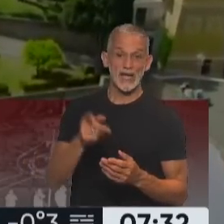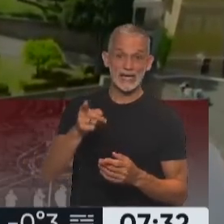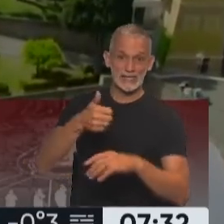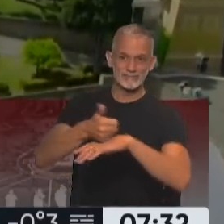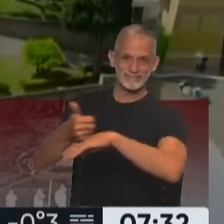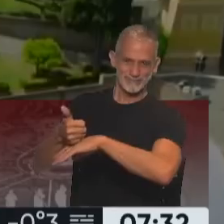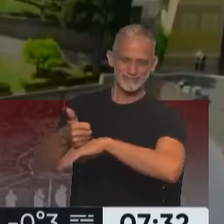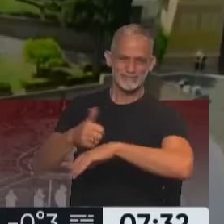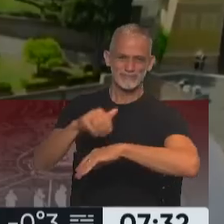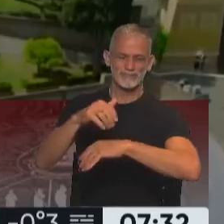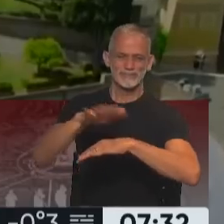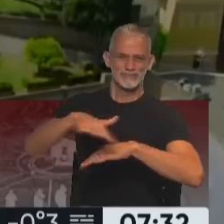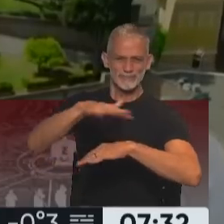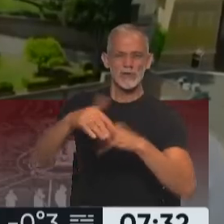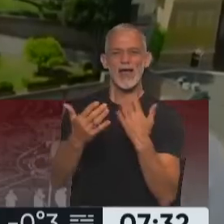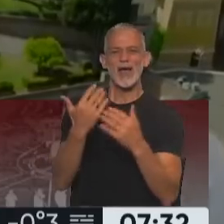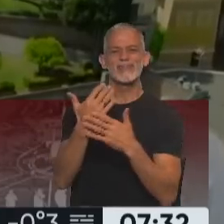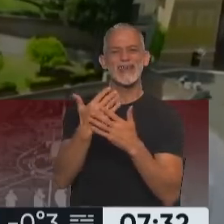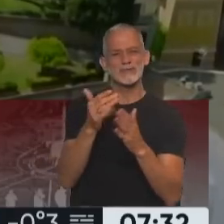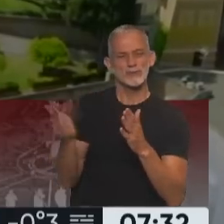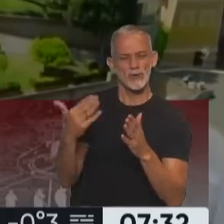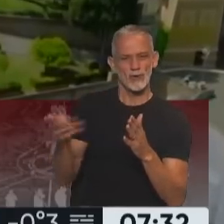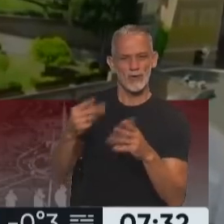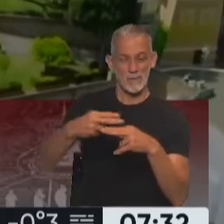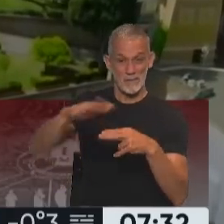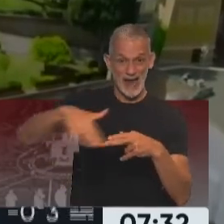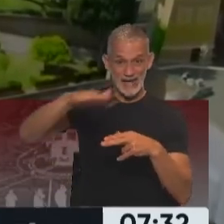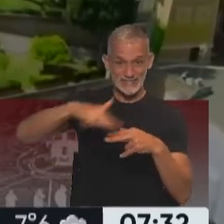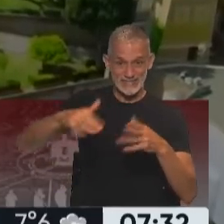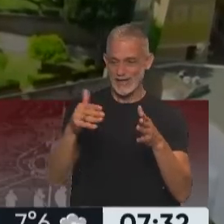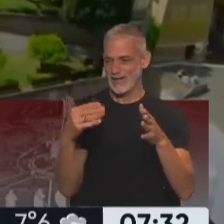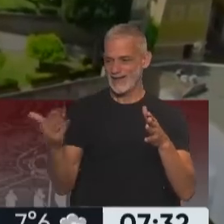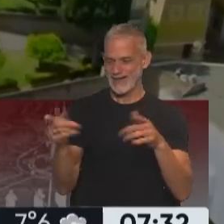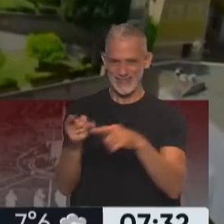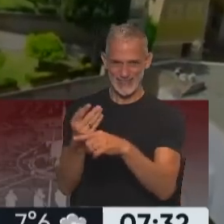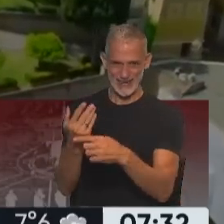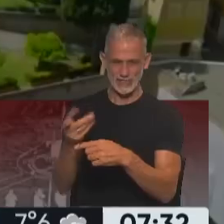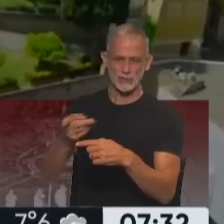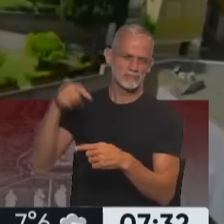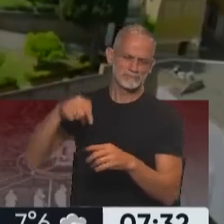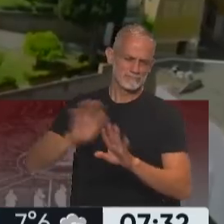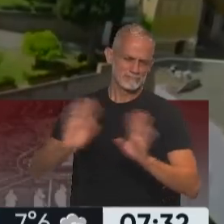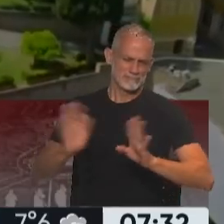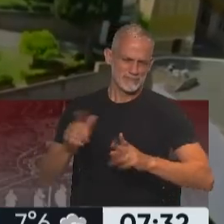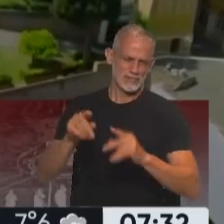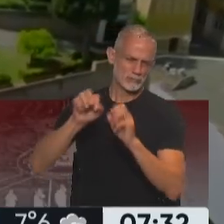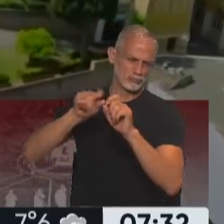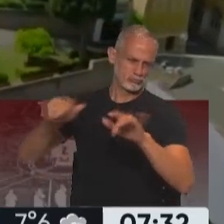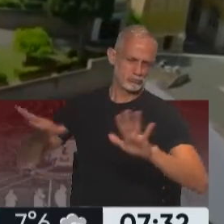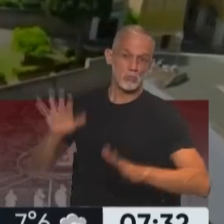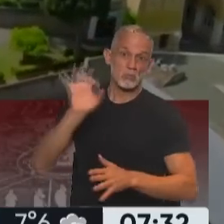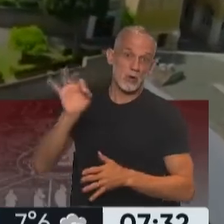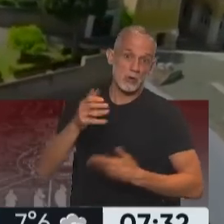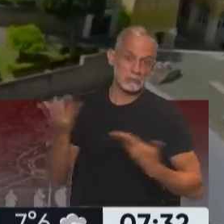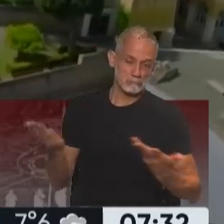sobre el sector derecho, en la plaza de San Pedro, que ya por estas horas ya deben estar desconcentrando o tal vez manteniendo